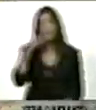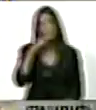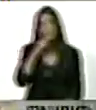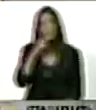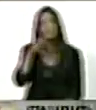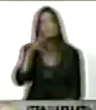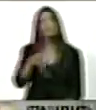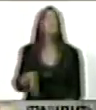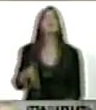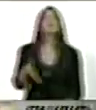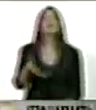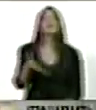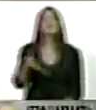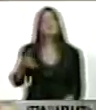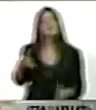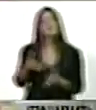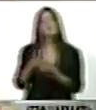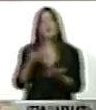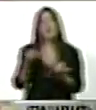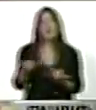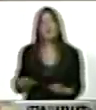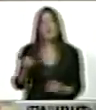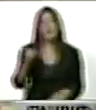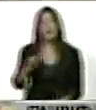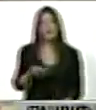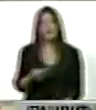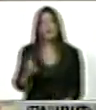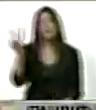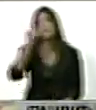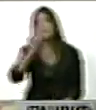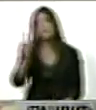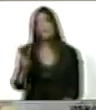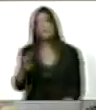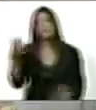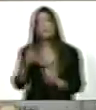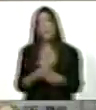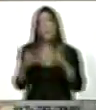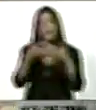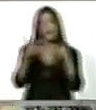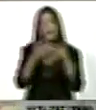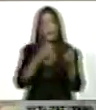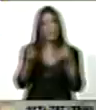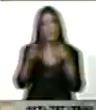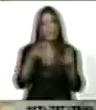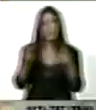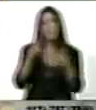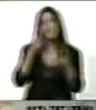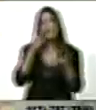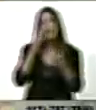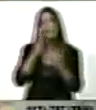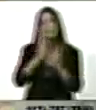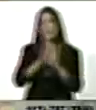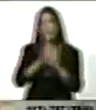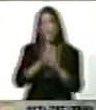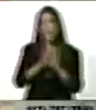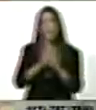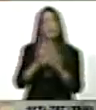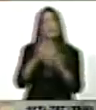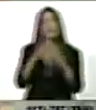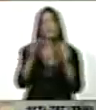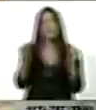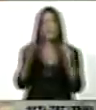posición respecto a las agresiones que recibe Venezuela en forma de guerra económica o de guerra psicológica o de guerra mediática